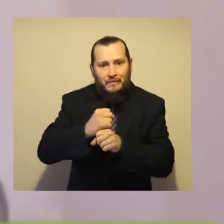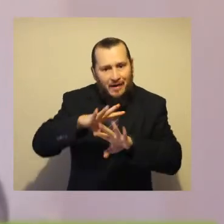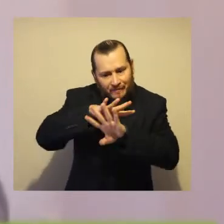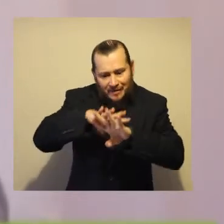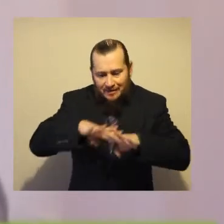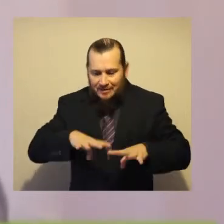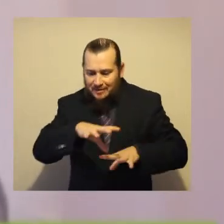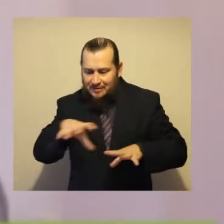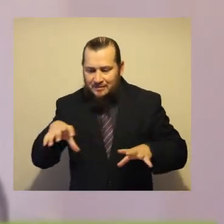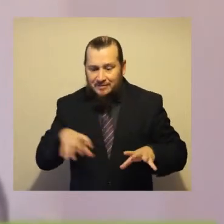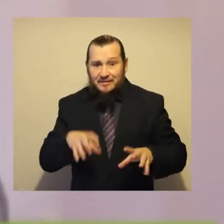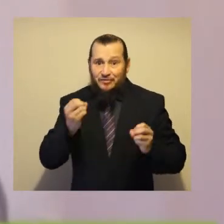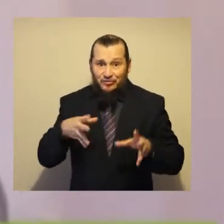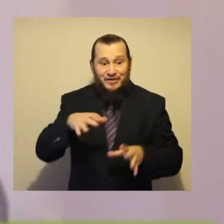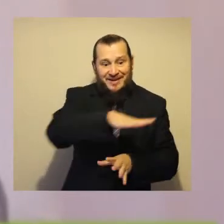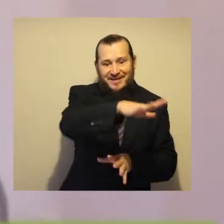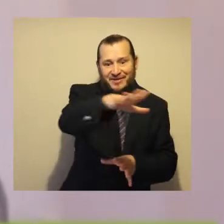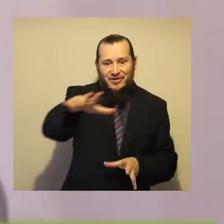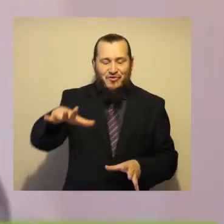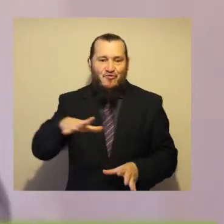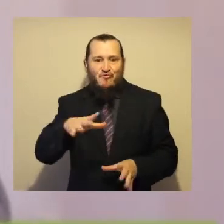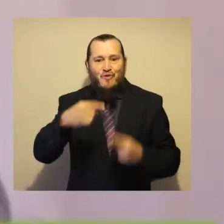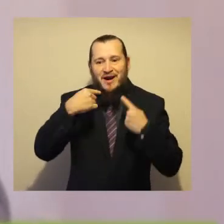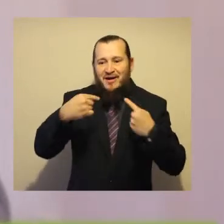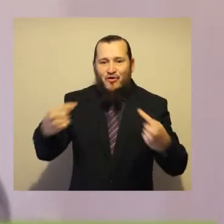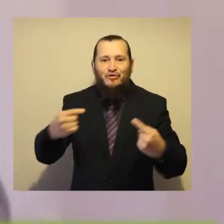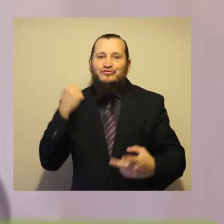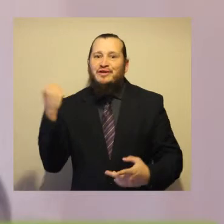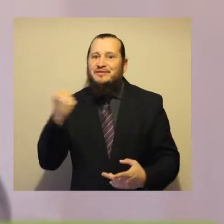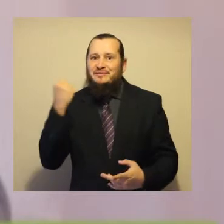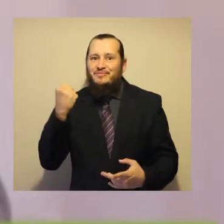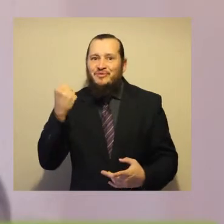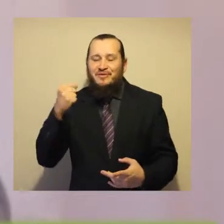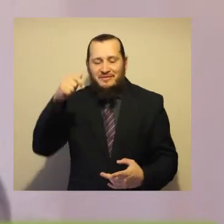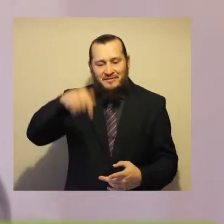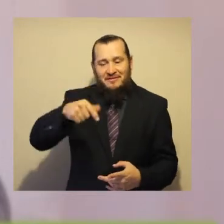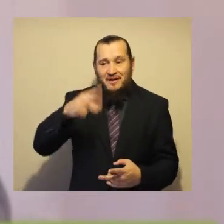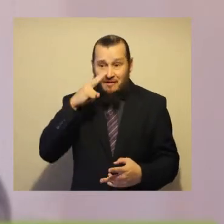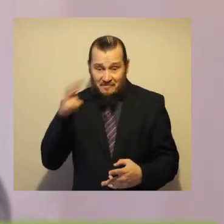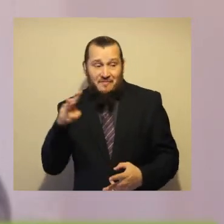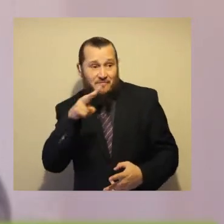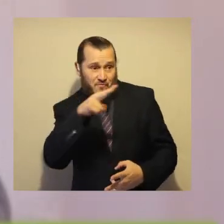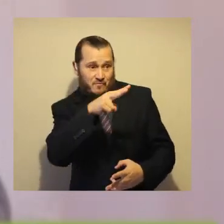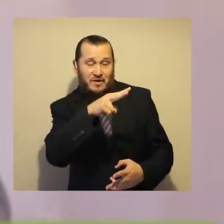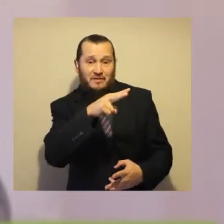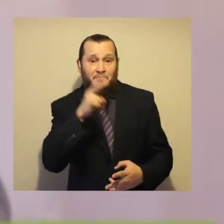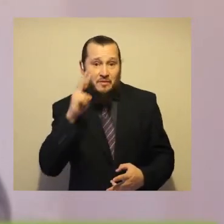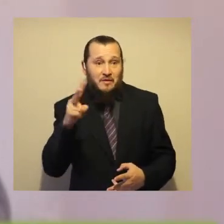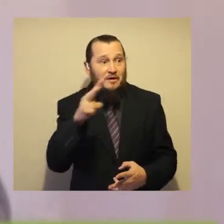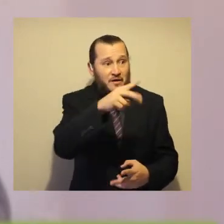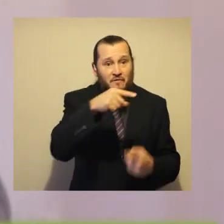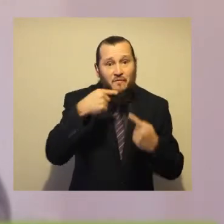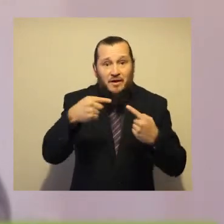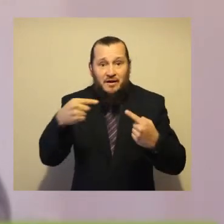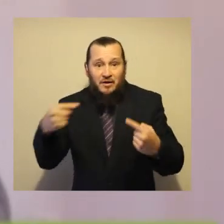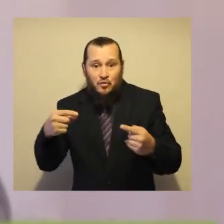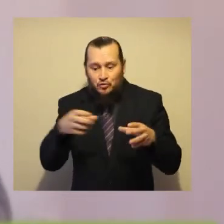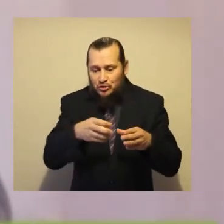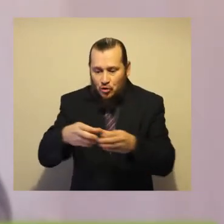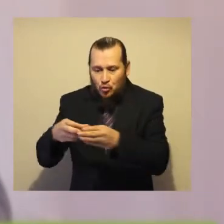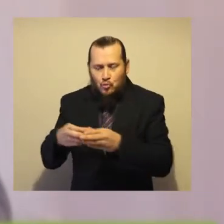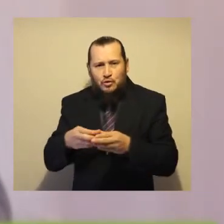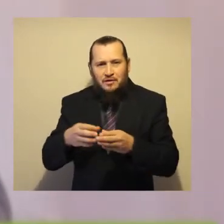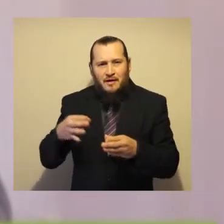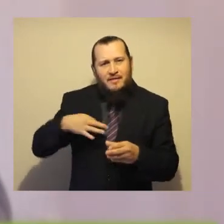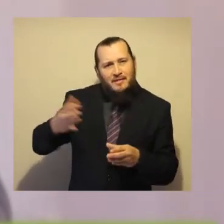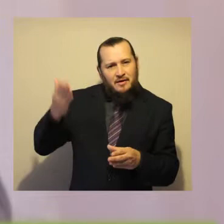en la que queremos presentar el patrimonio para el futuro. Mostramos las cualidades más distintivas que tienen las diferentes comunidades, así